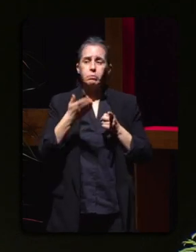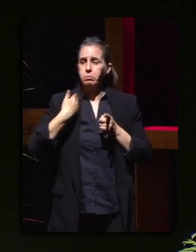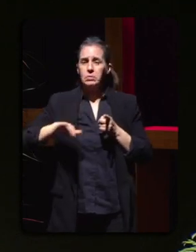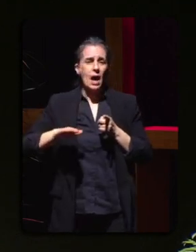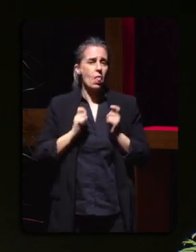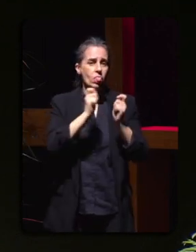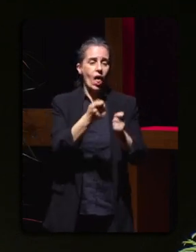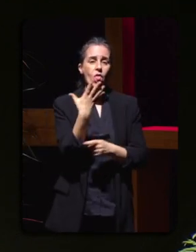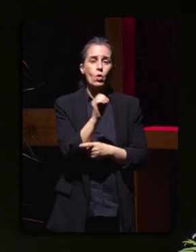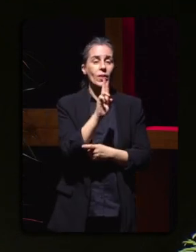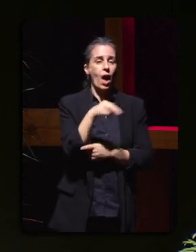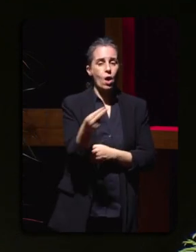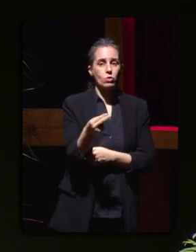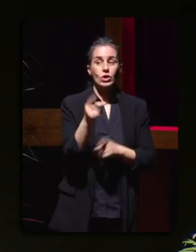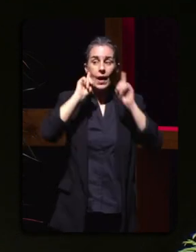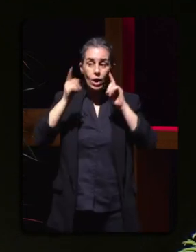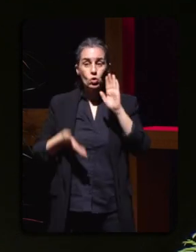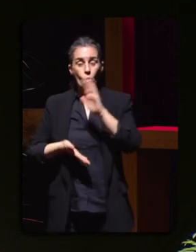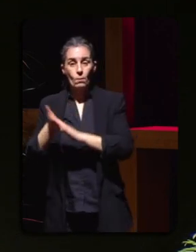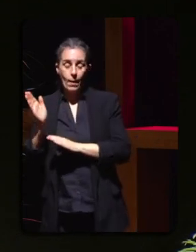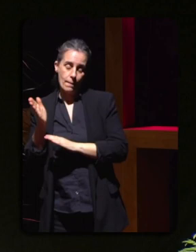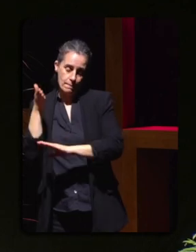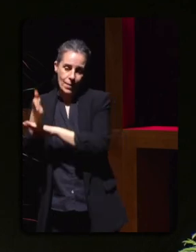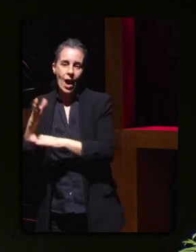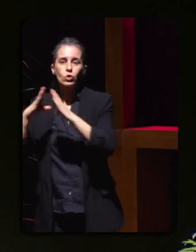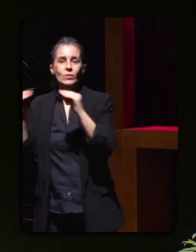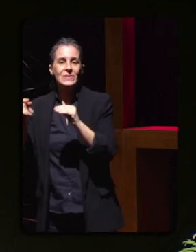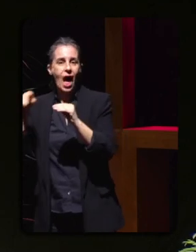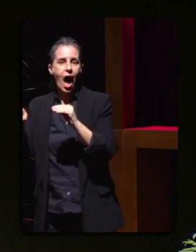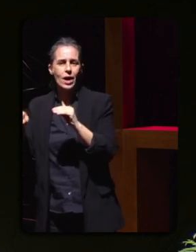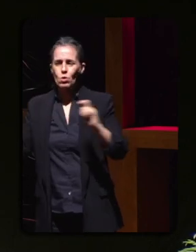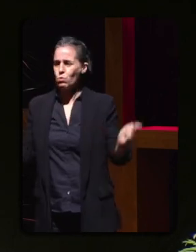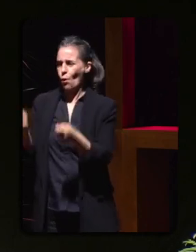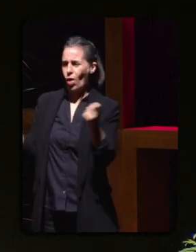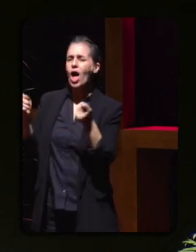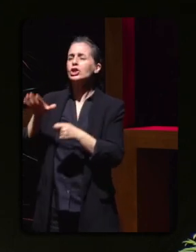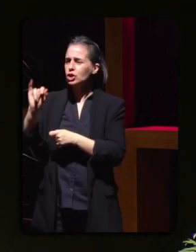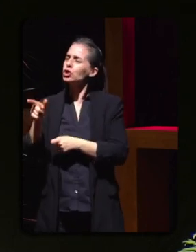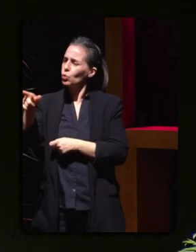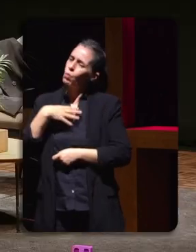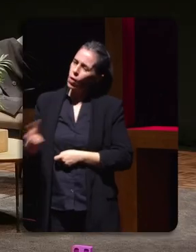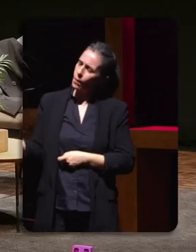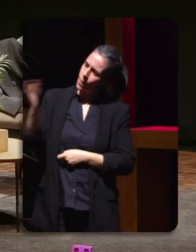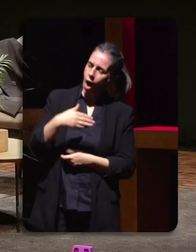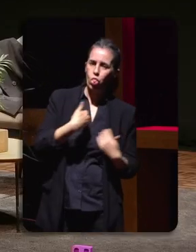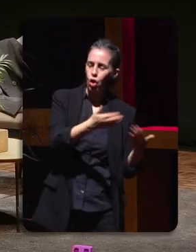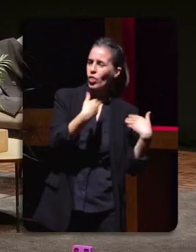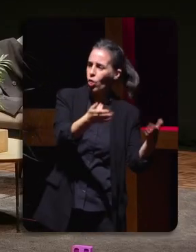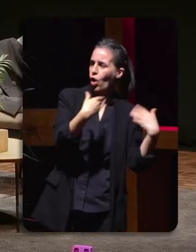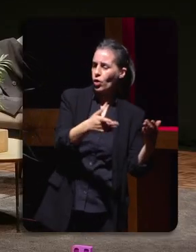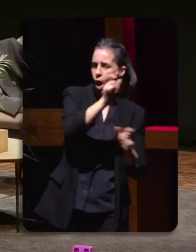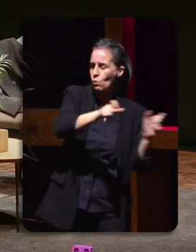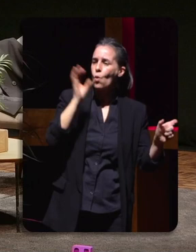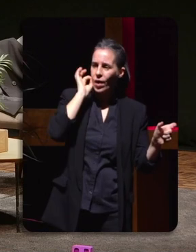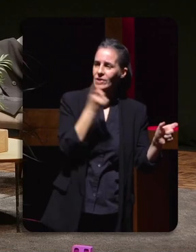hay mogollón de gente en España repartiendo flyers vengo vengo Oye dona dona sé donante que es súper Guay para unas mujeres que te necesitan